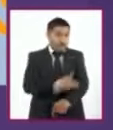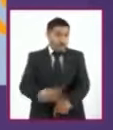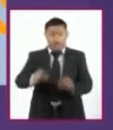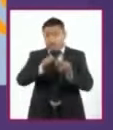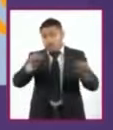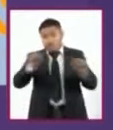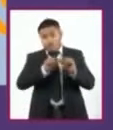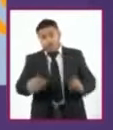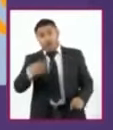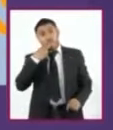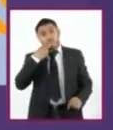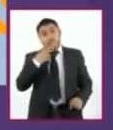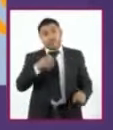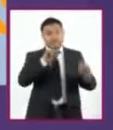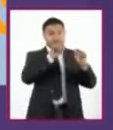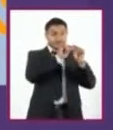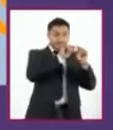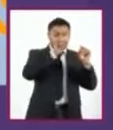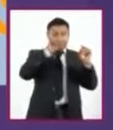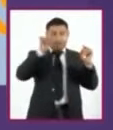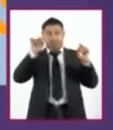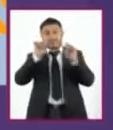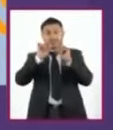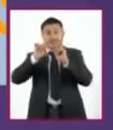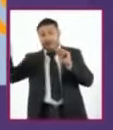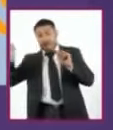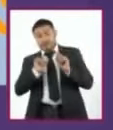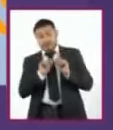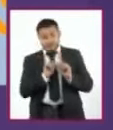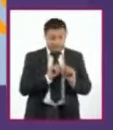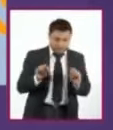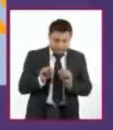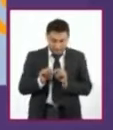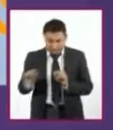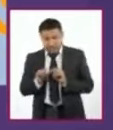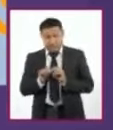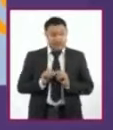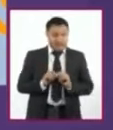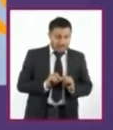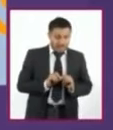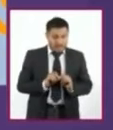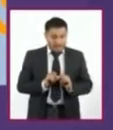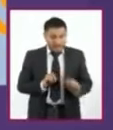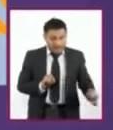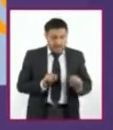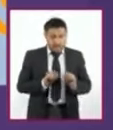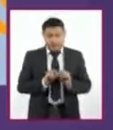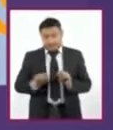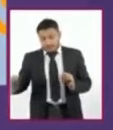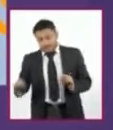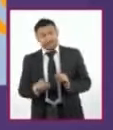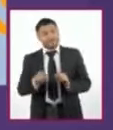que hay al eje de simetría para cada vértice. ¿Los ángulos conservaron su